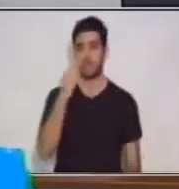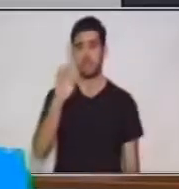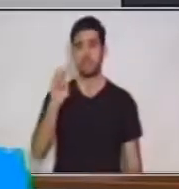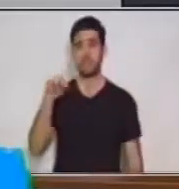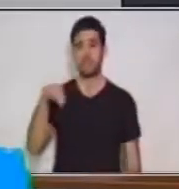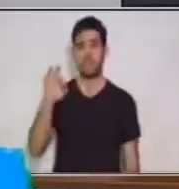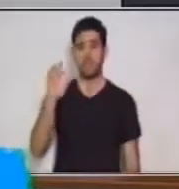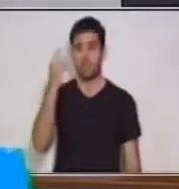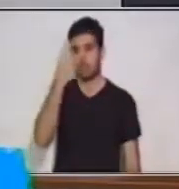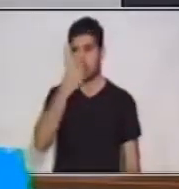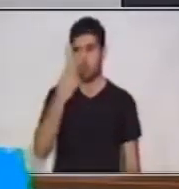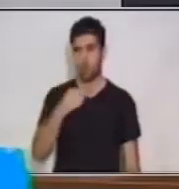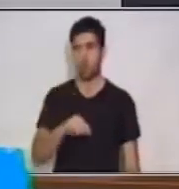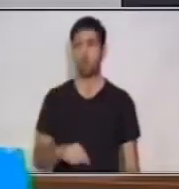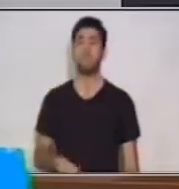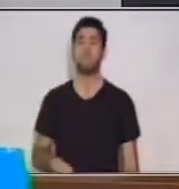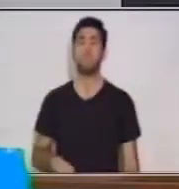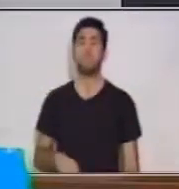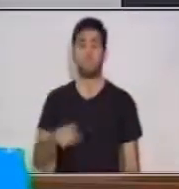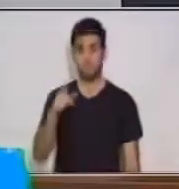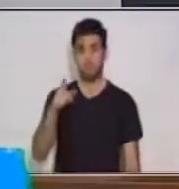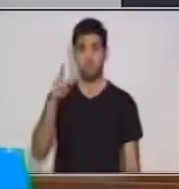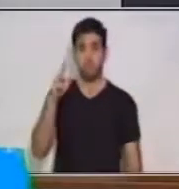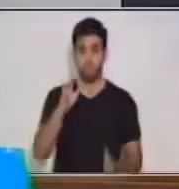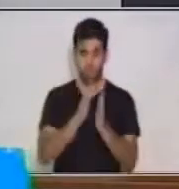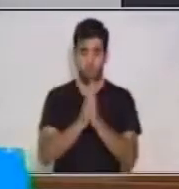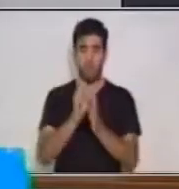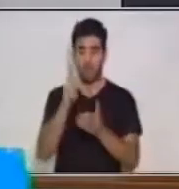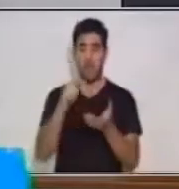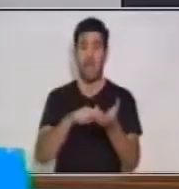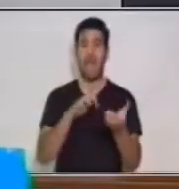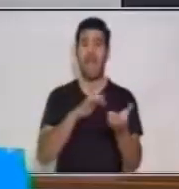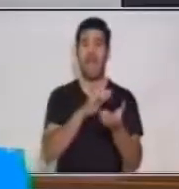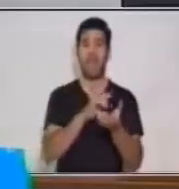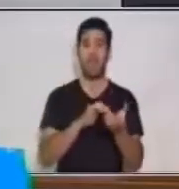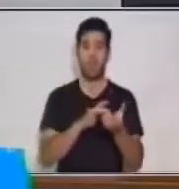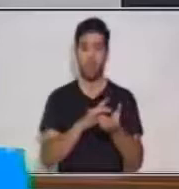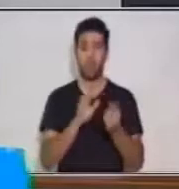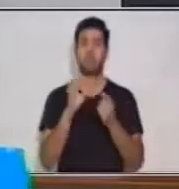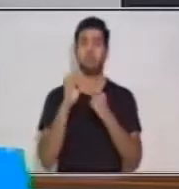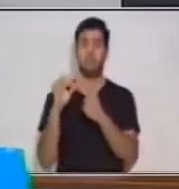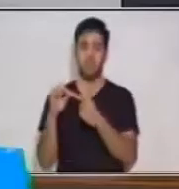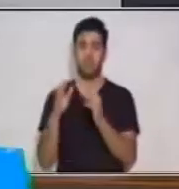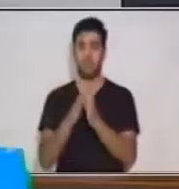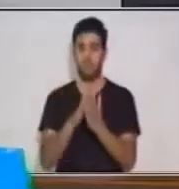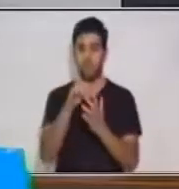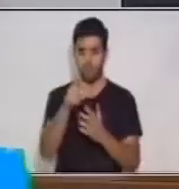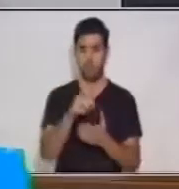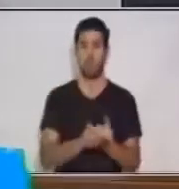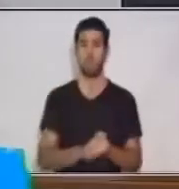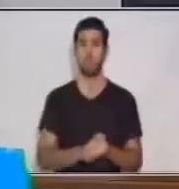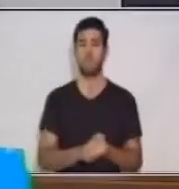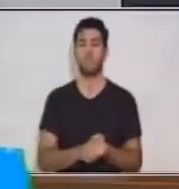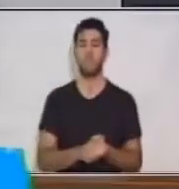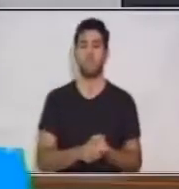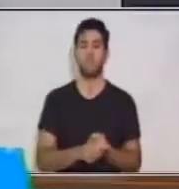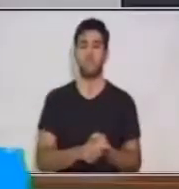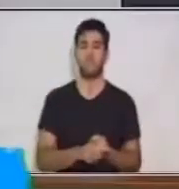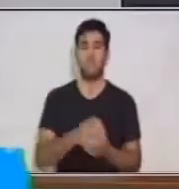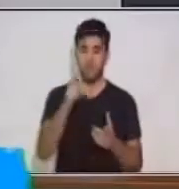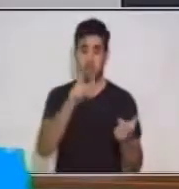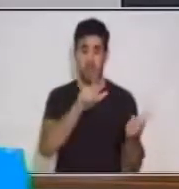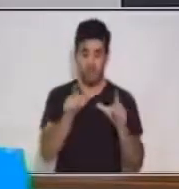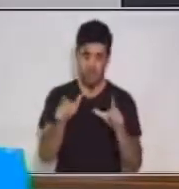a utilizar también, y necesito que tengas a mano, tu calculadora científica. Y si ya están listos y tienen